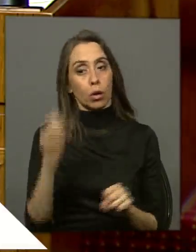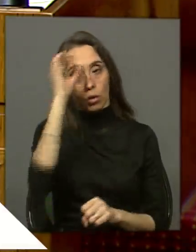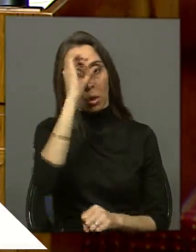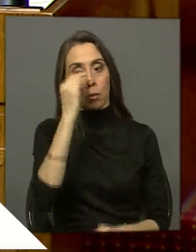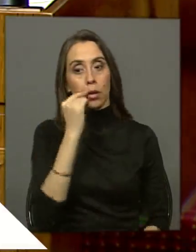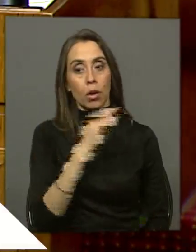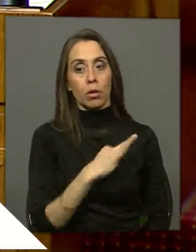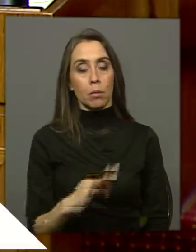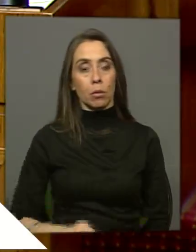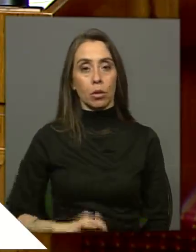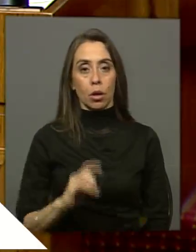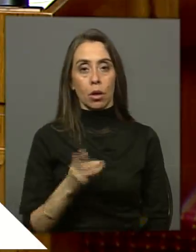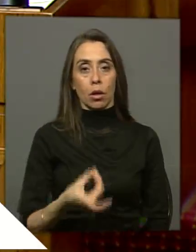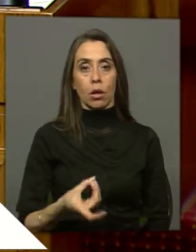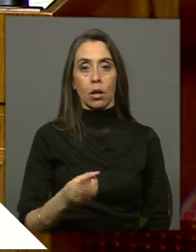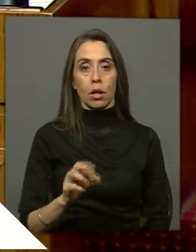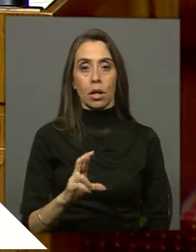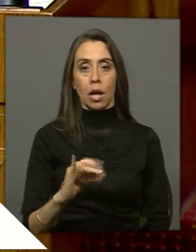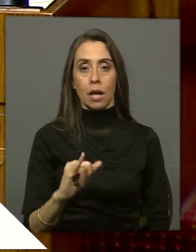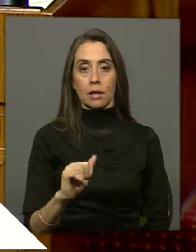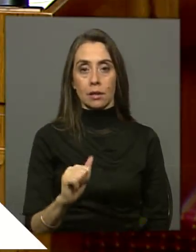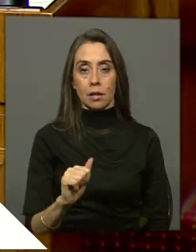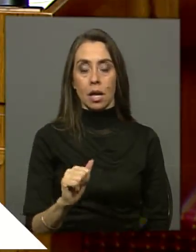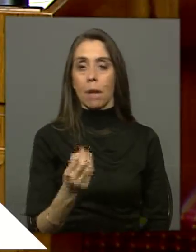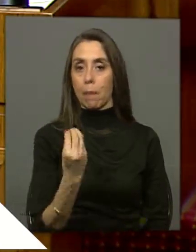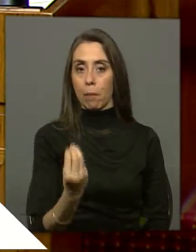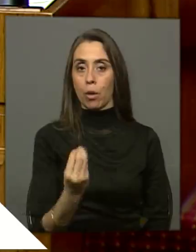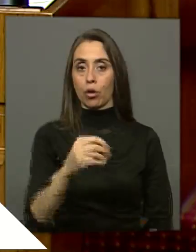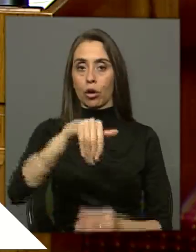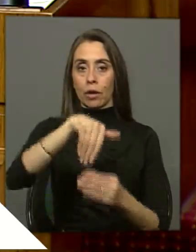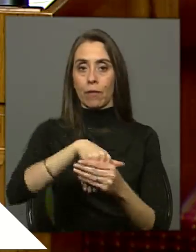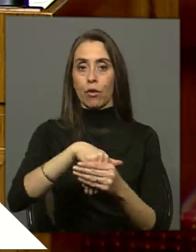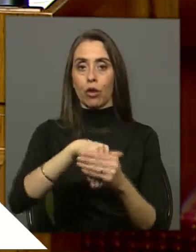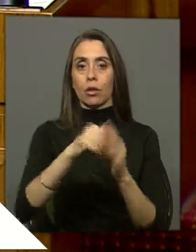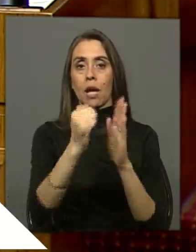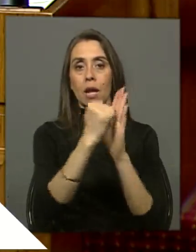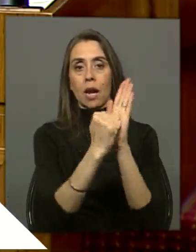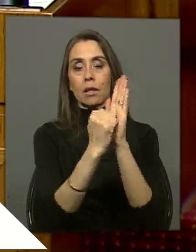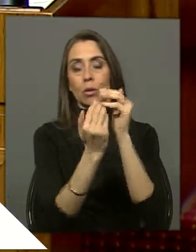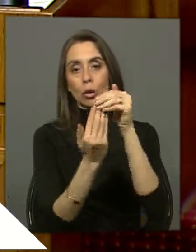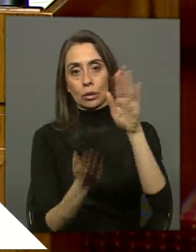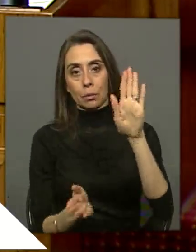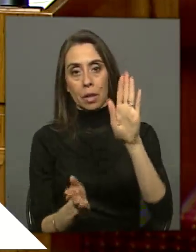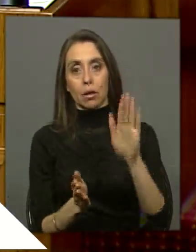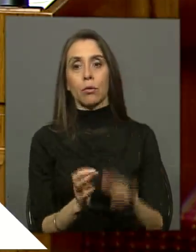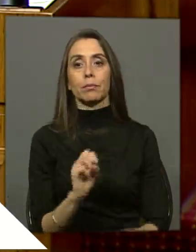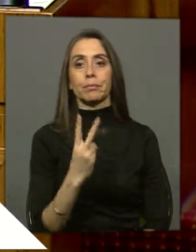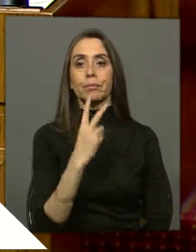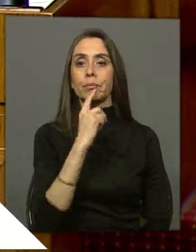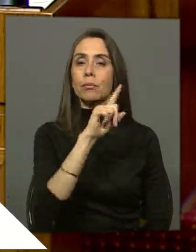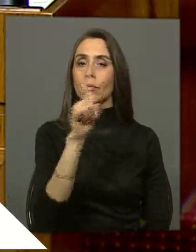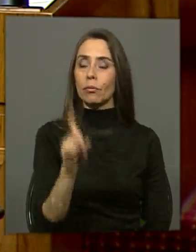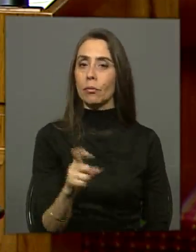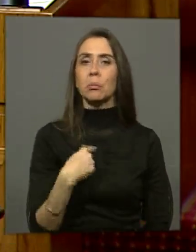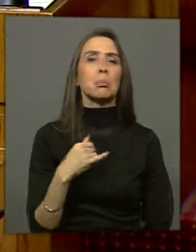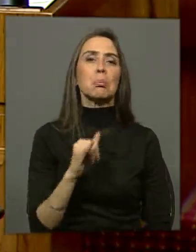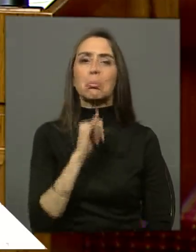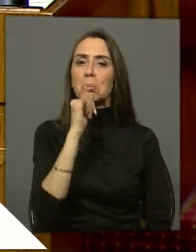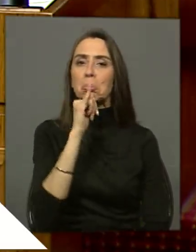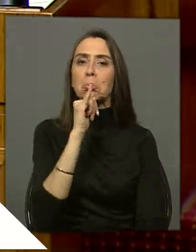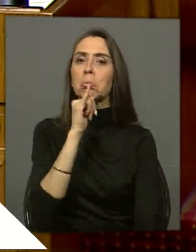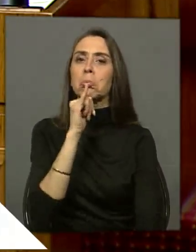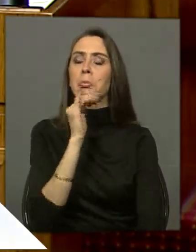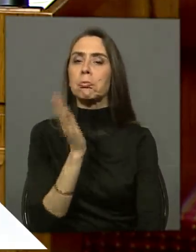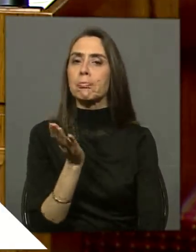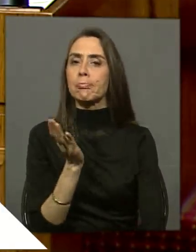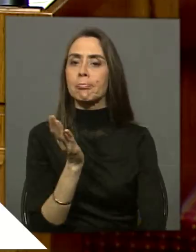del diputado García en este sentido. Y creo que es bueno que lo votemos en separado. Y segundo, yo quisiera preguntar, porque no lo sé, no